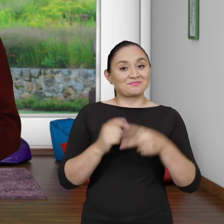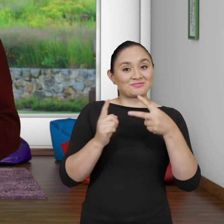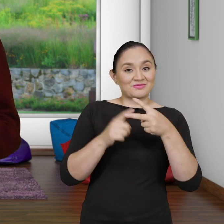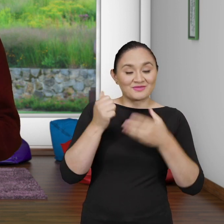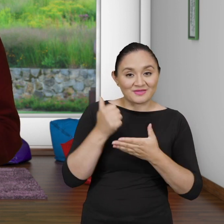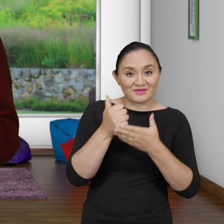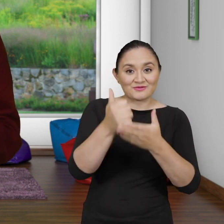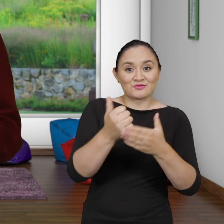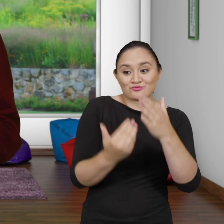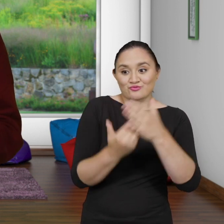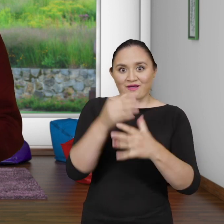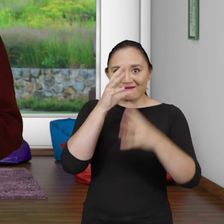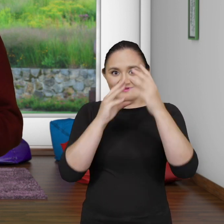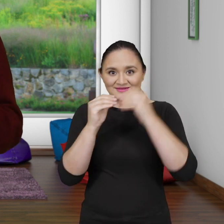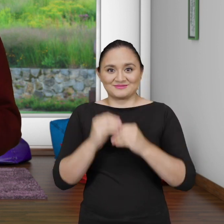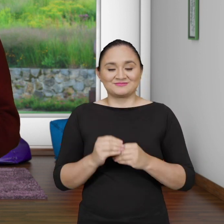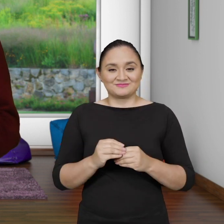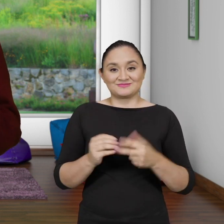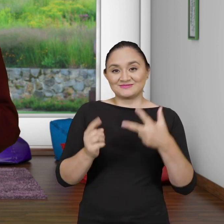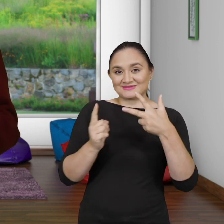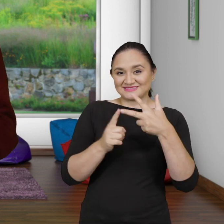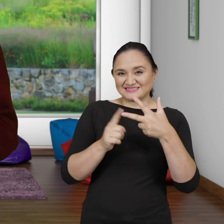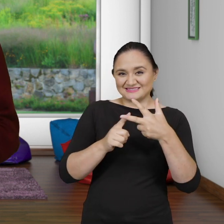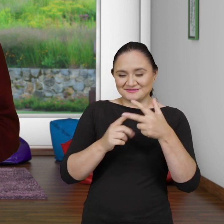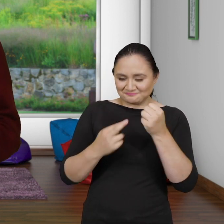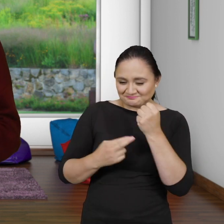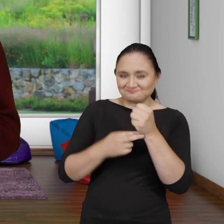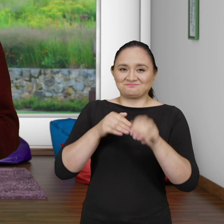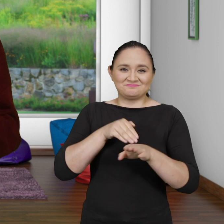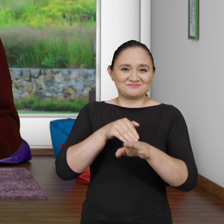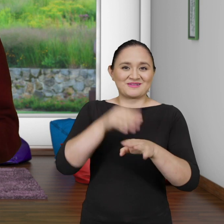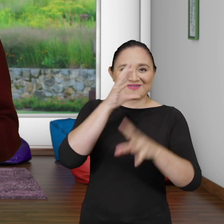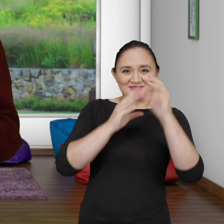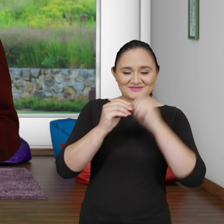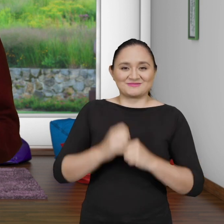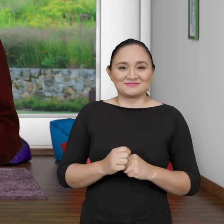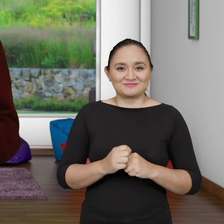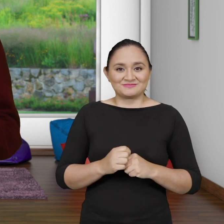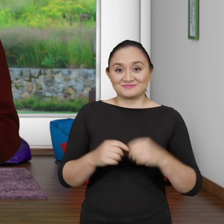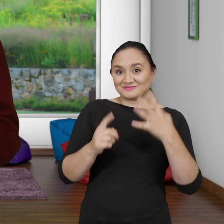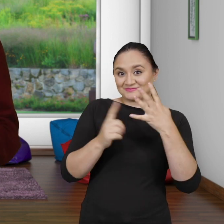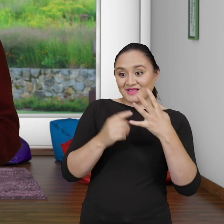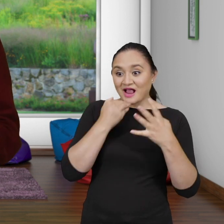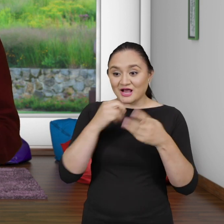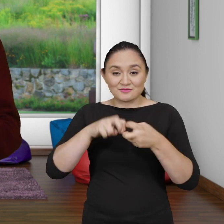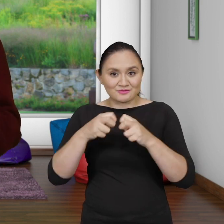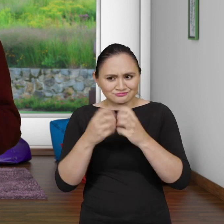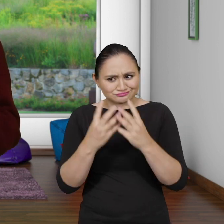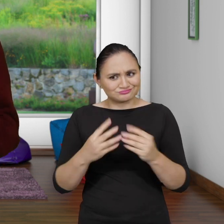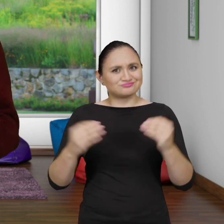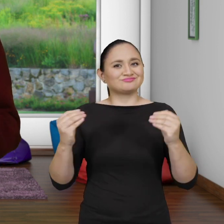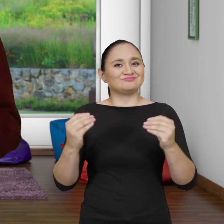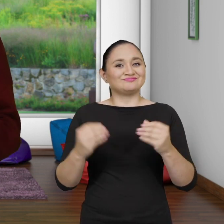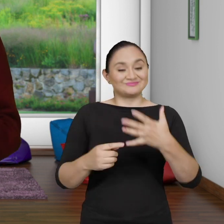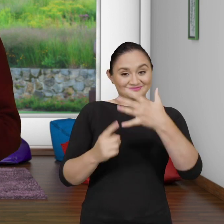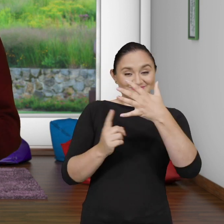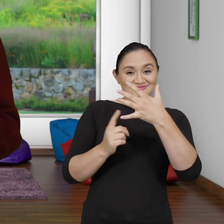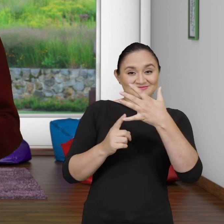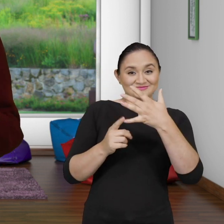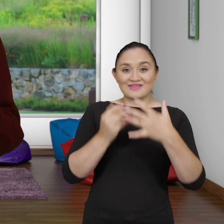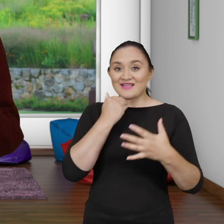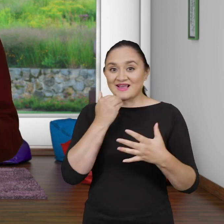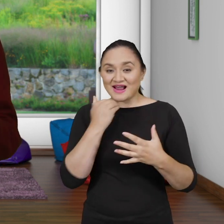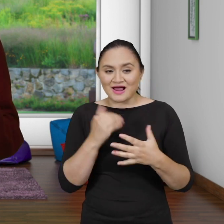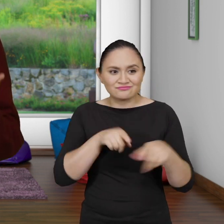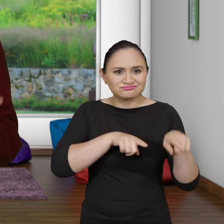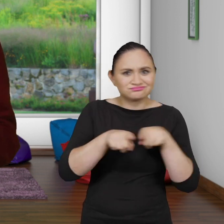la adquisición de un conocimiento, reforzar un aprendizaje, remediar una situación desfavorable, favorecer el desarrollo de